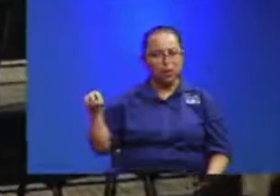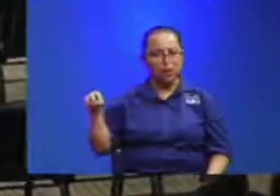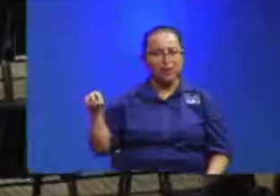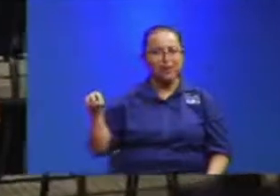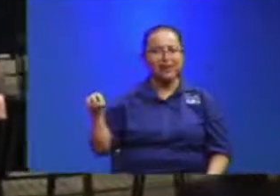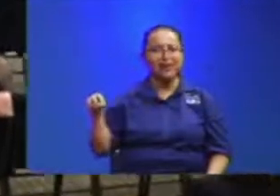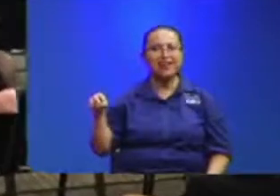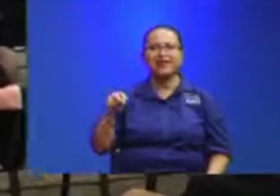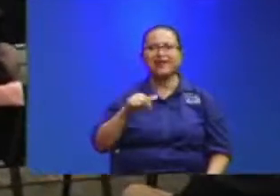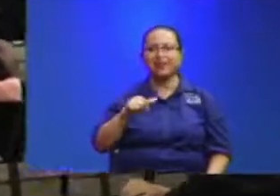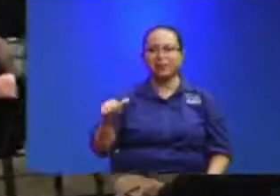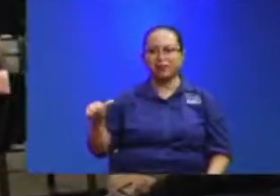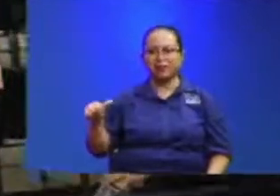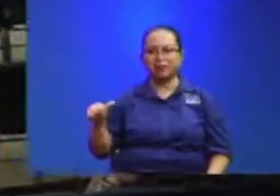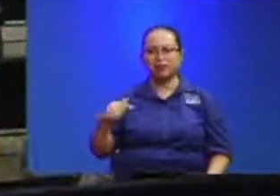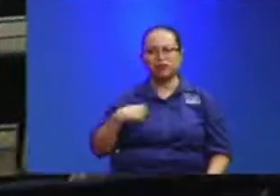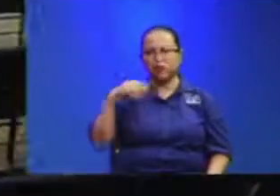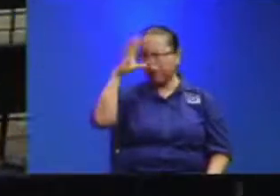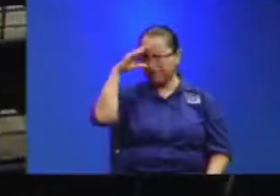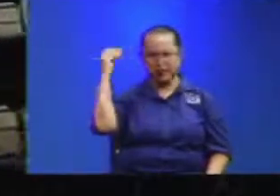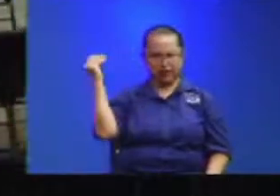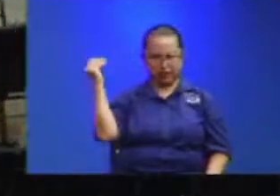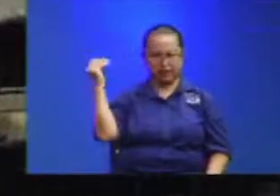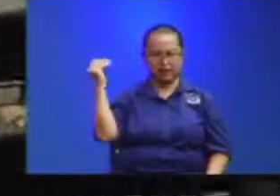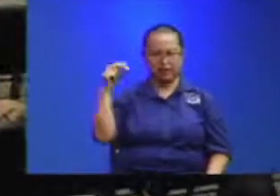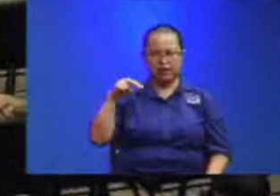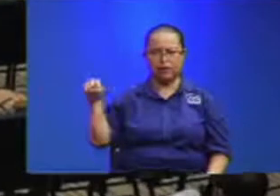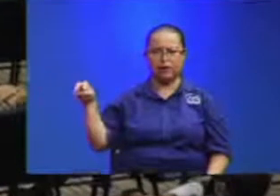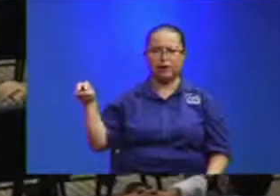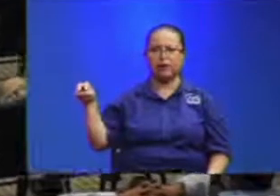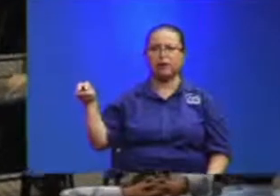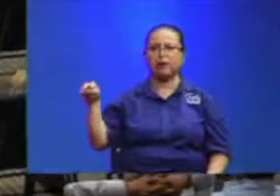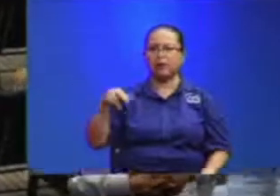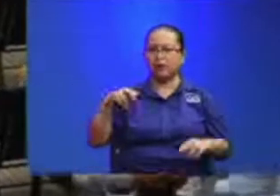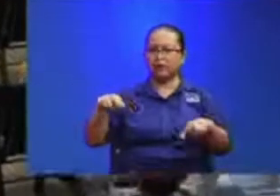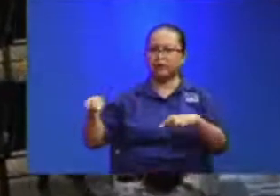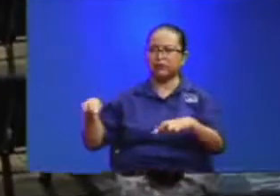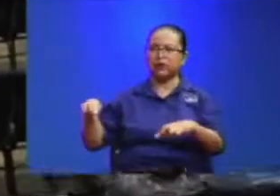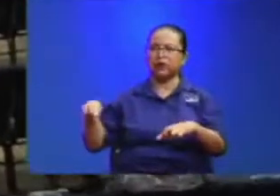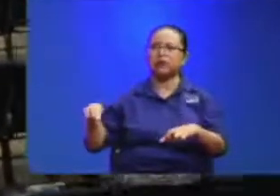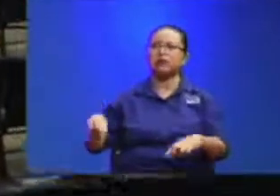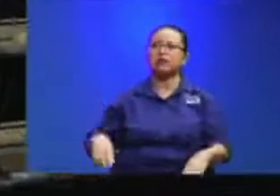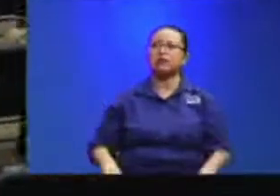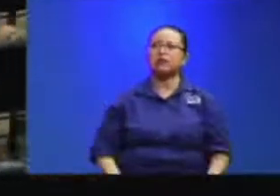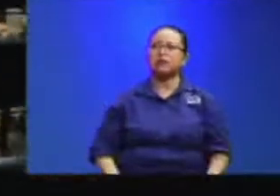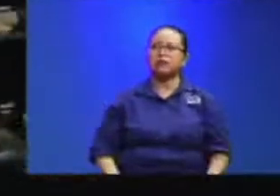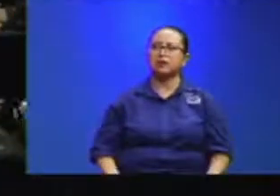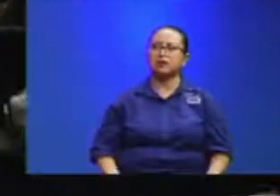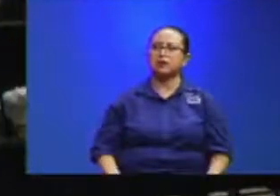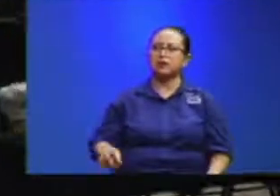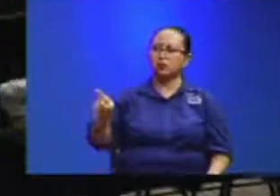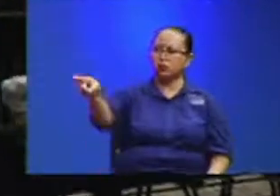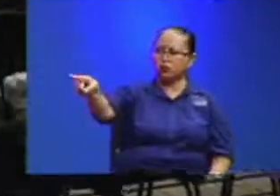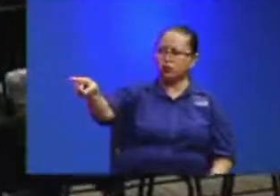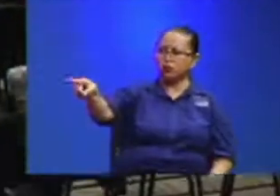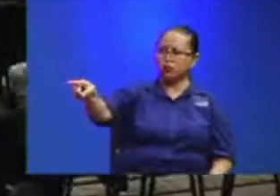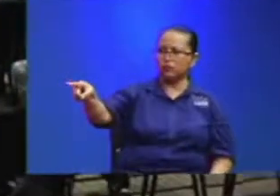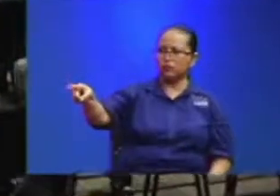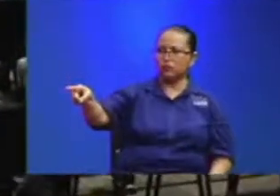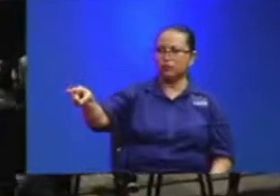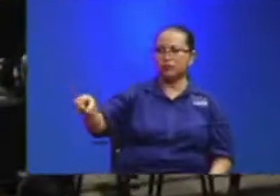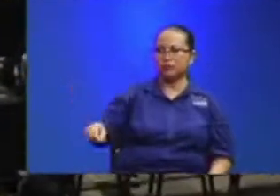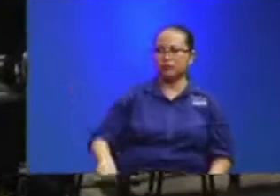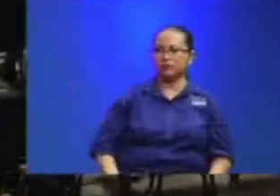aquí hermano se me olvidó dijo es verdad pero pongamos juan pueblo